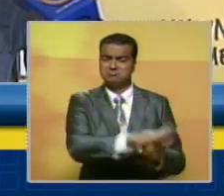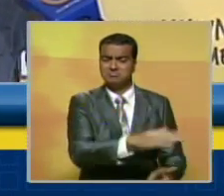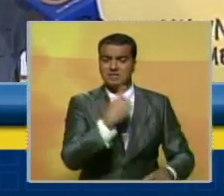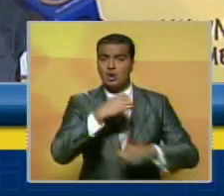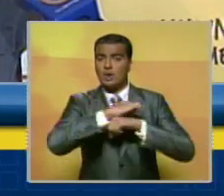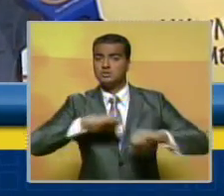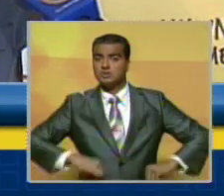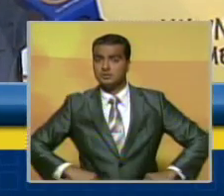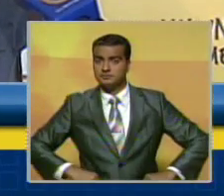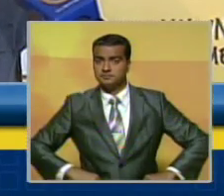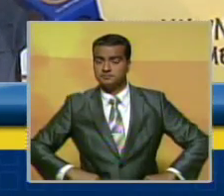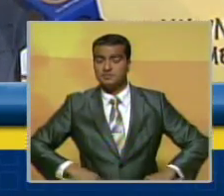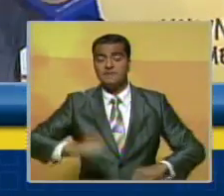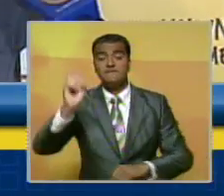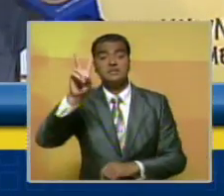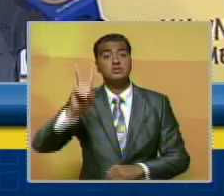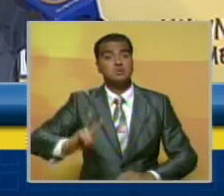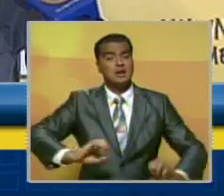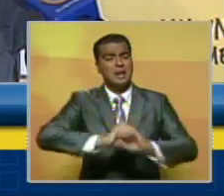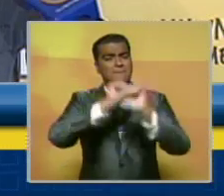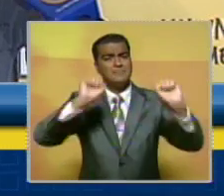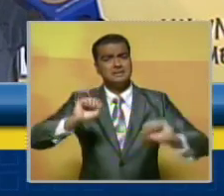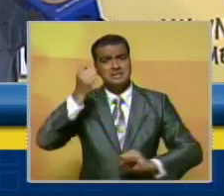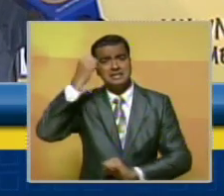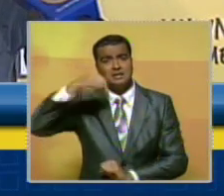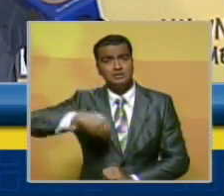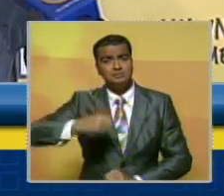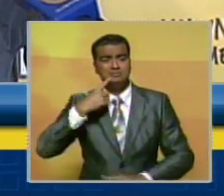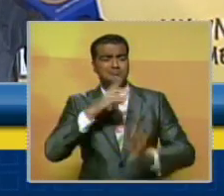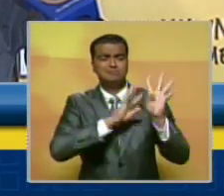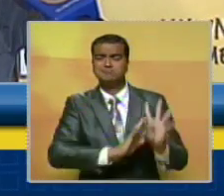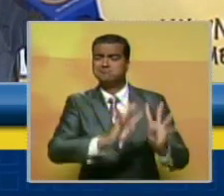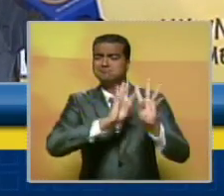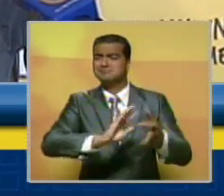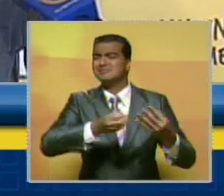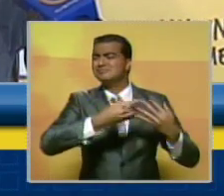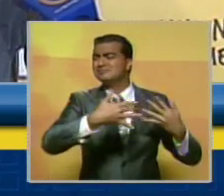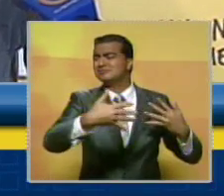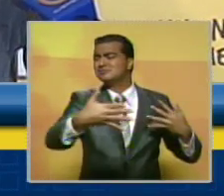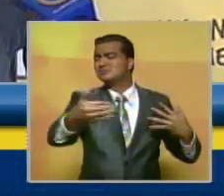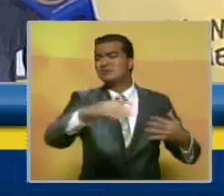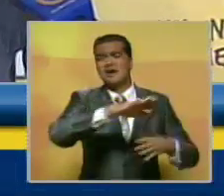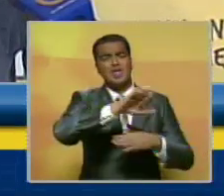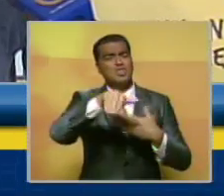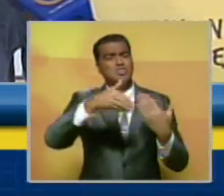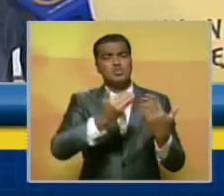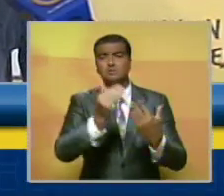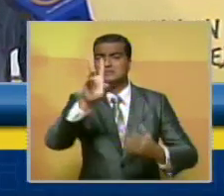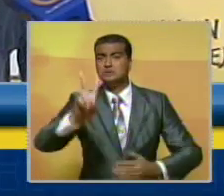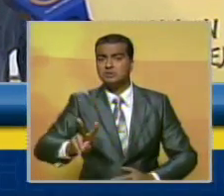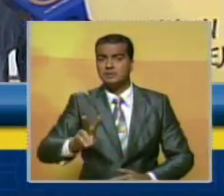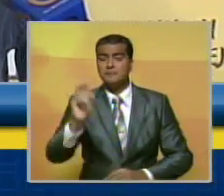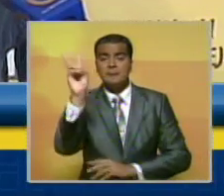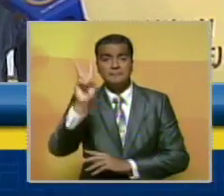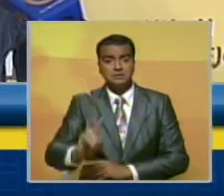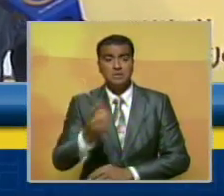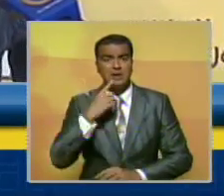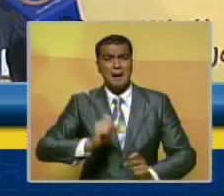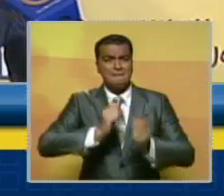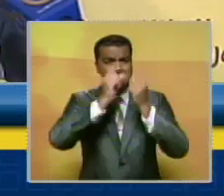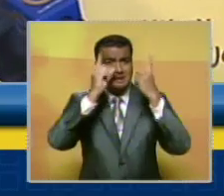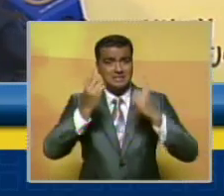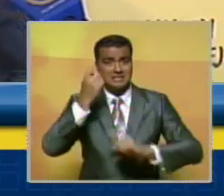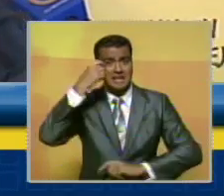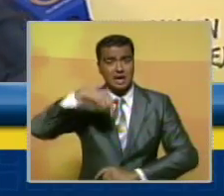Guardia Nacional. Venezuela amanece hoy con protestas a lo largo y ancho de la patria. Venezuela amanece